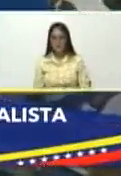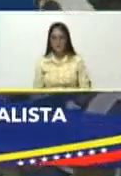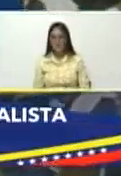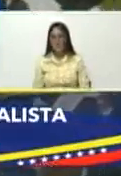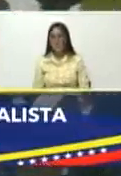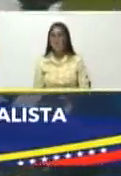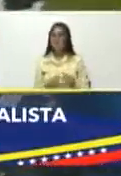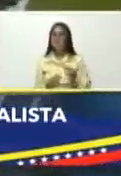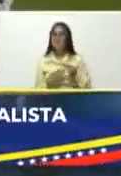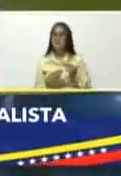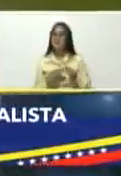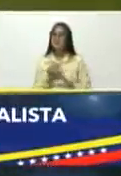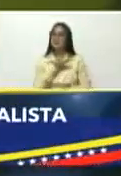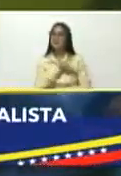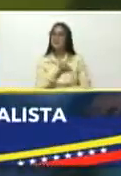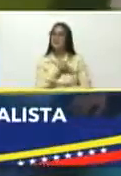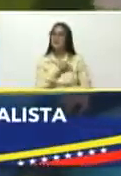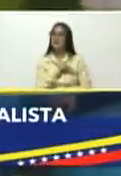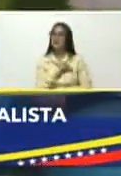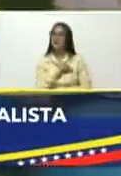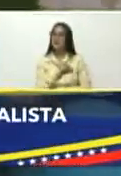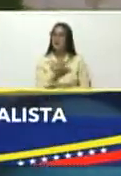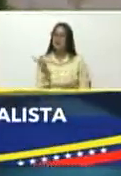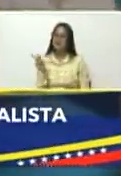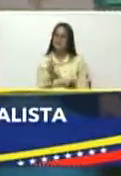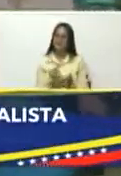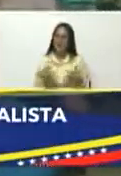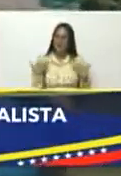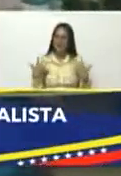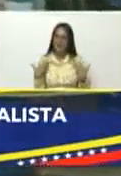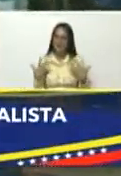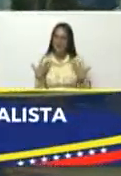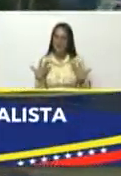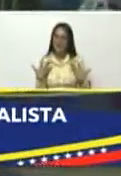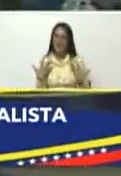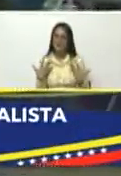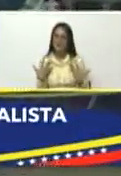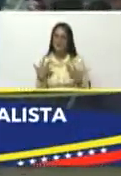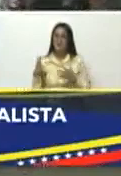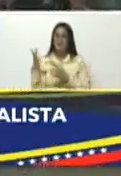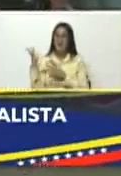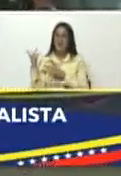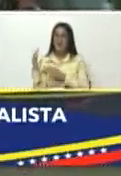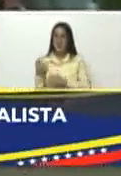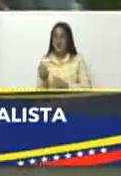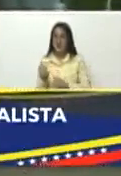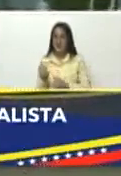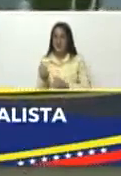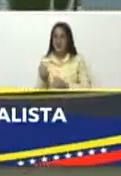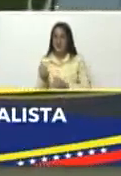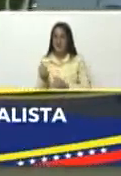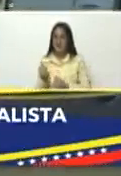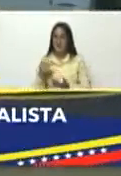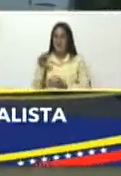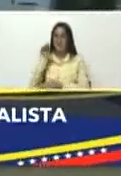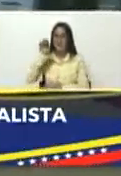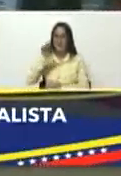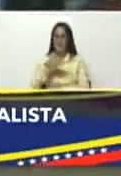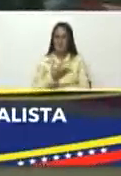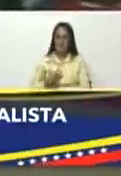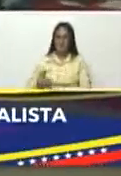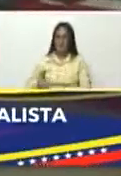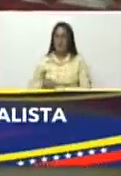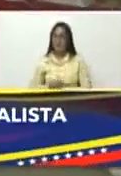de misiones vino a traer la alegría, vino a traer la esperanza. Vino a traer futuro,